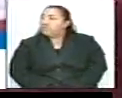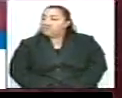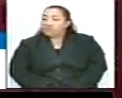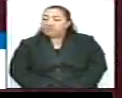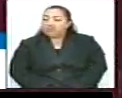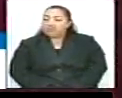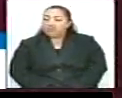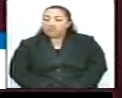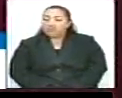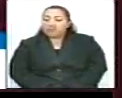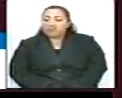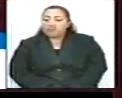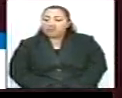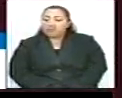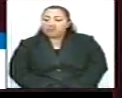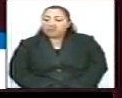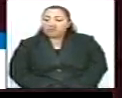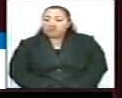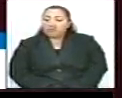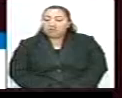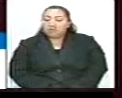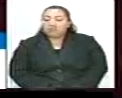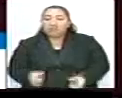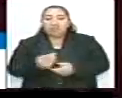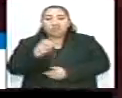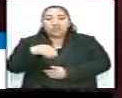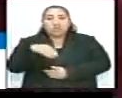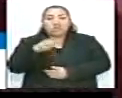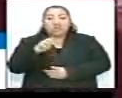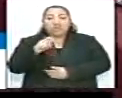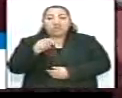López. Vamos a darle la palabra al congresista William Monterol.